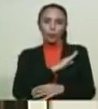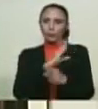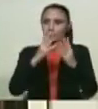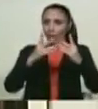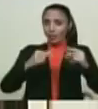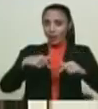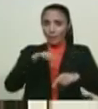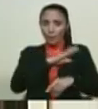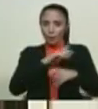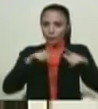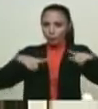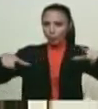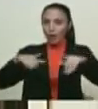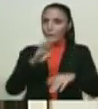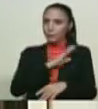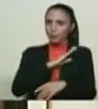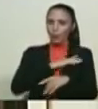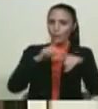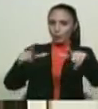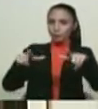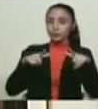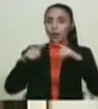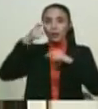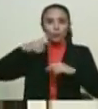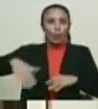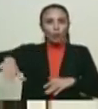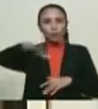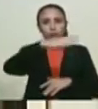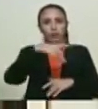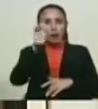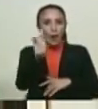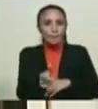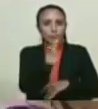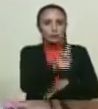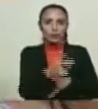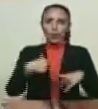quien la trabaja, la tenga la clase campesina venezolana.